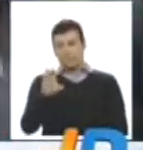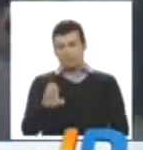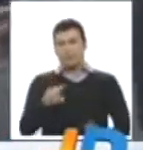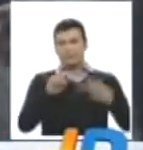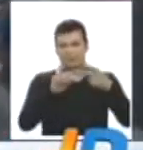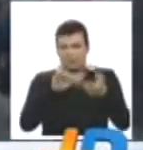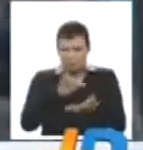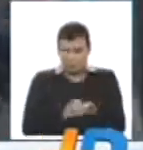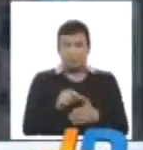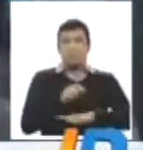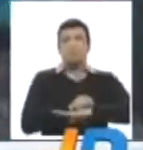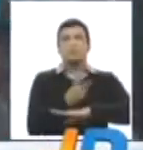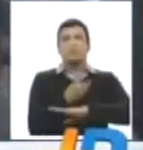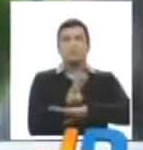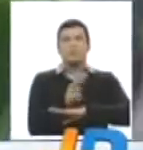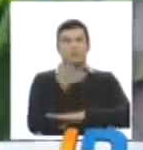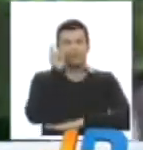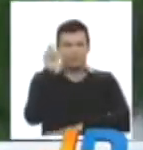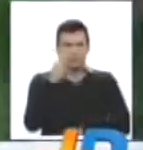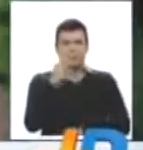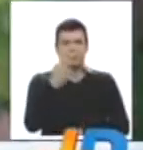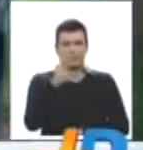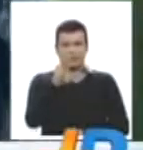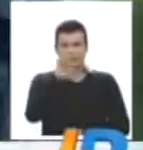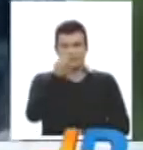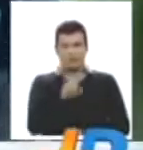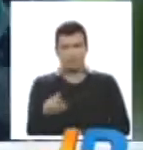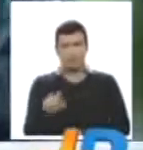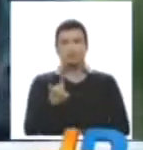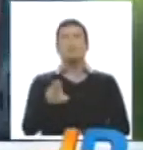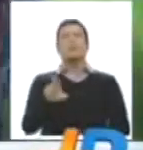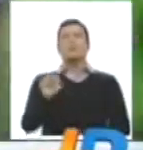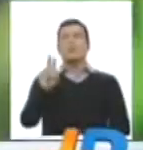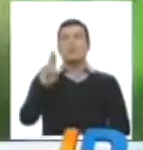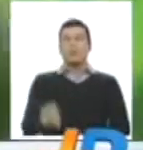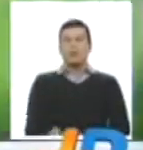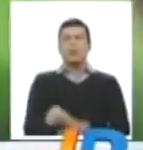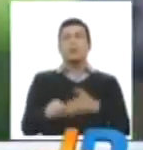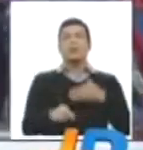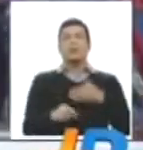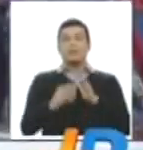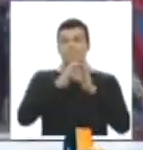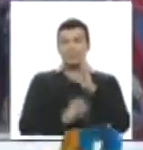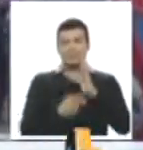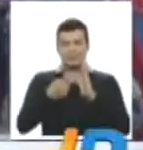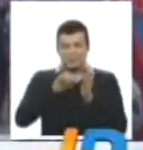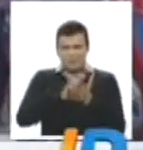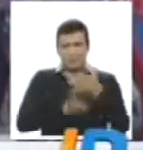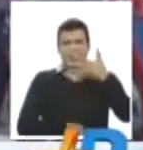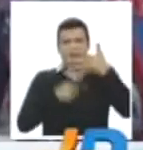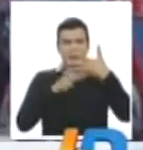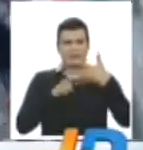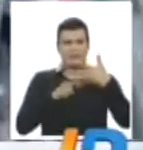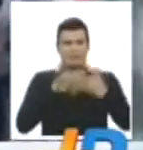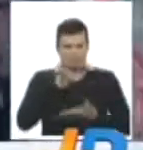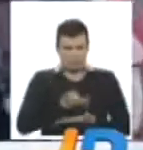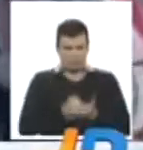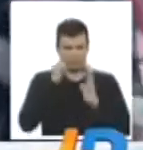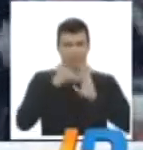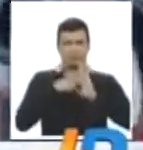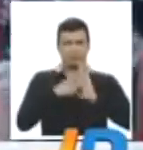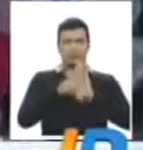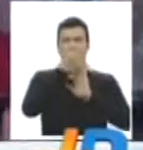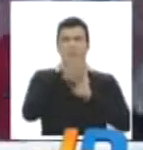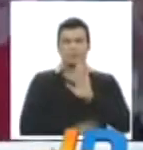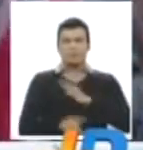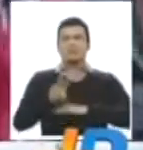minuto 13 el ciclista Chris Froome. El colombiano Rigoberto Urán perdió 2 puestos en la clasificación general individual. Ahora está quinto